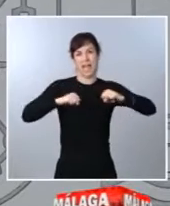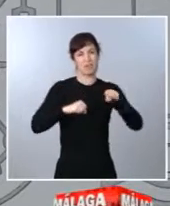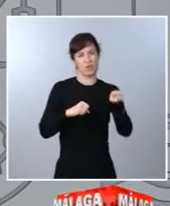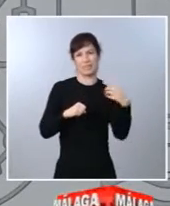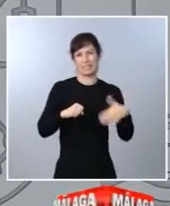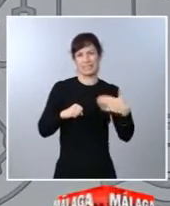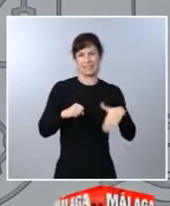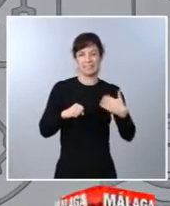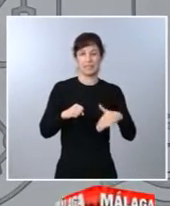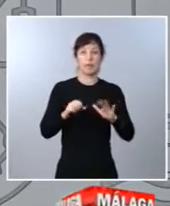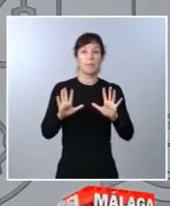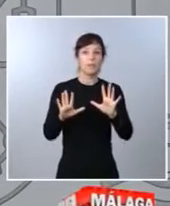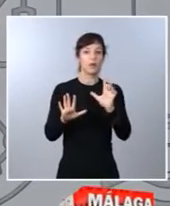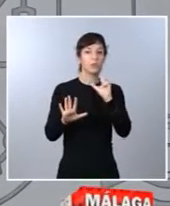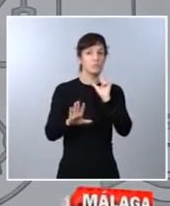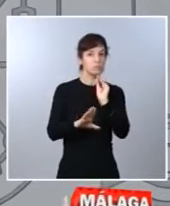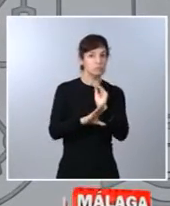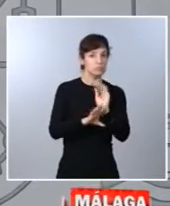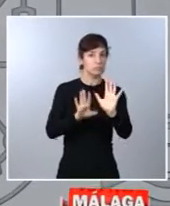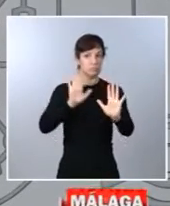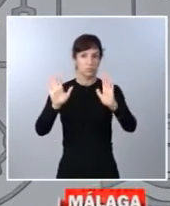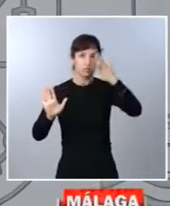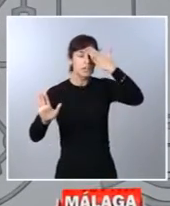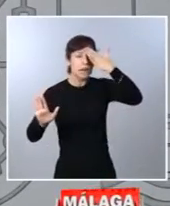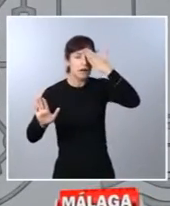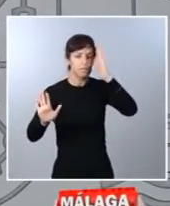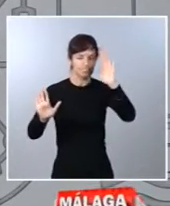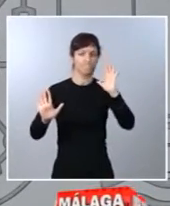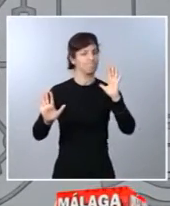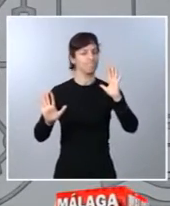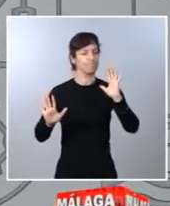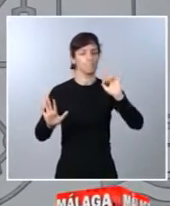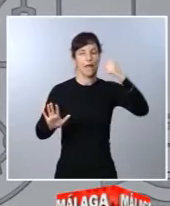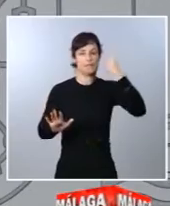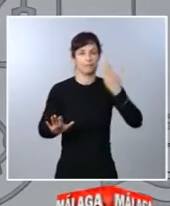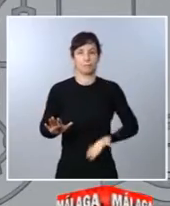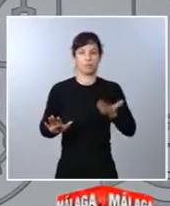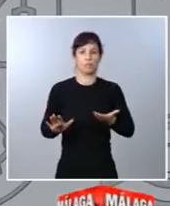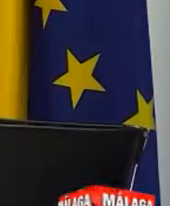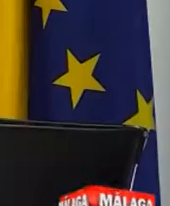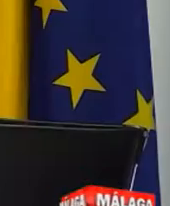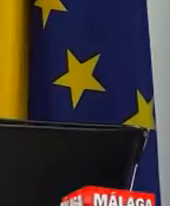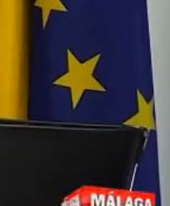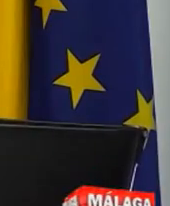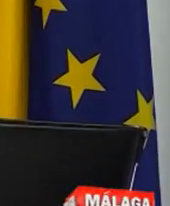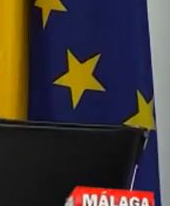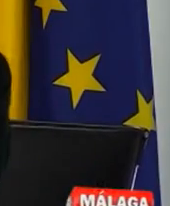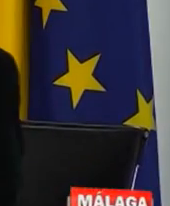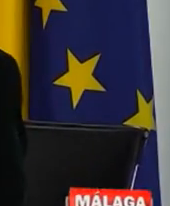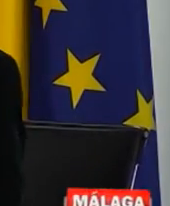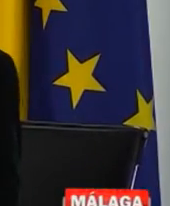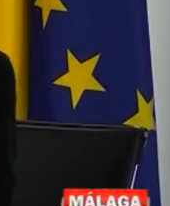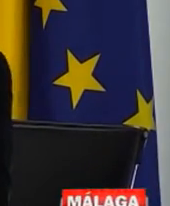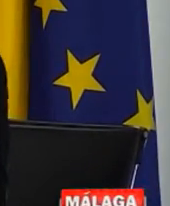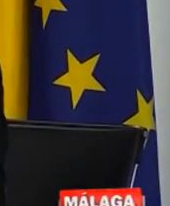la prudencia, el sentido común, tienen que imperar, sea cual sea el escenario que afrontemos. Es un paso más para